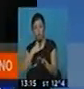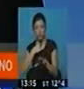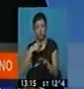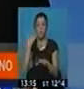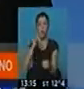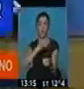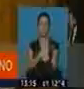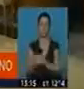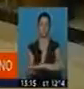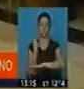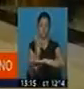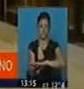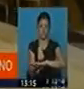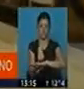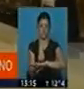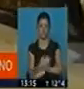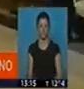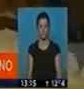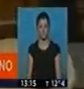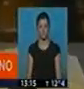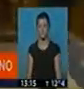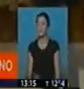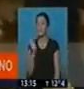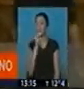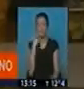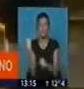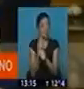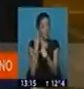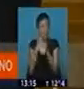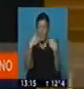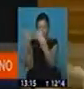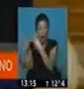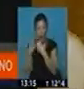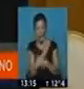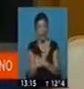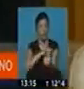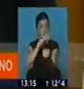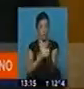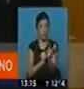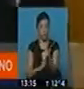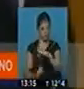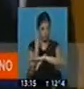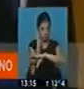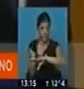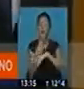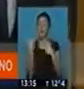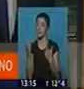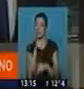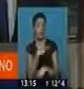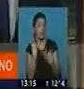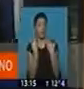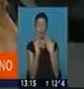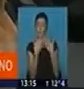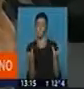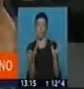muy importantes. Si no logra la hazaña de formar un nuevo gobierno, Rajoy deberá dimitir ante el jefe del